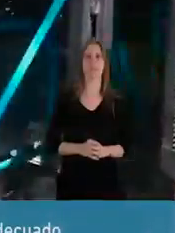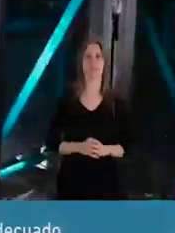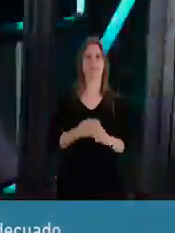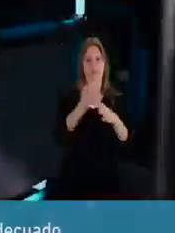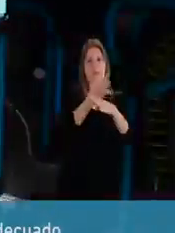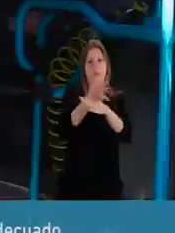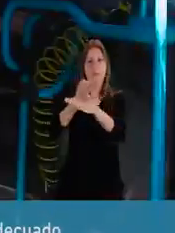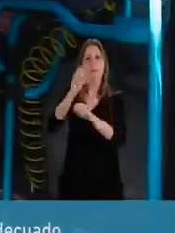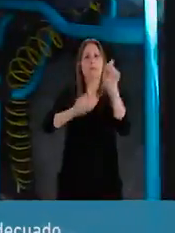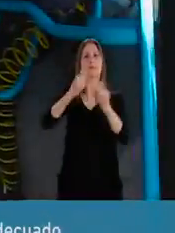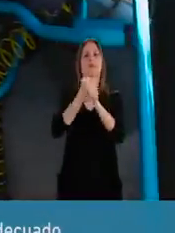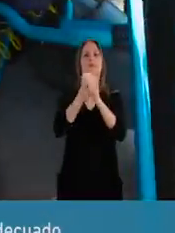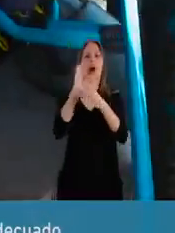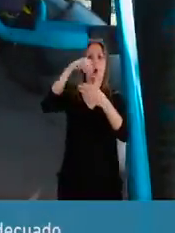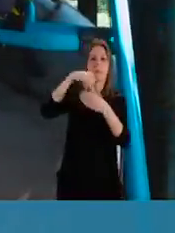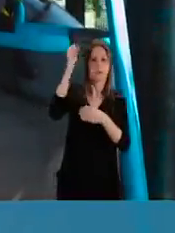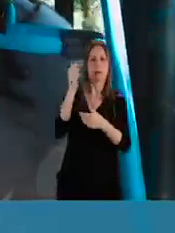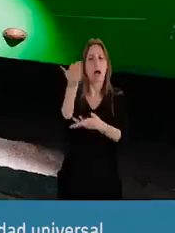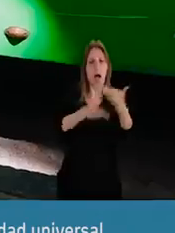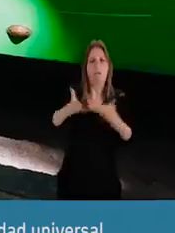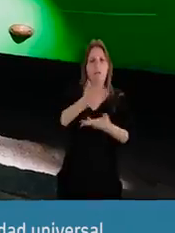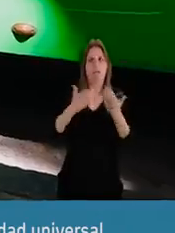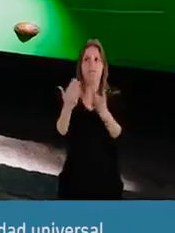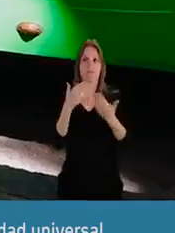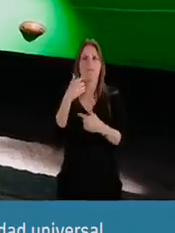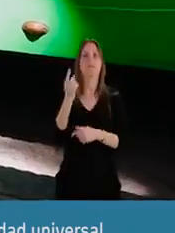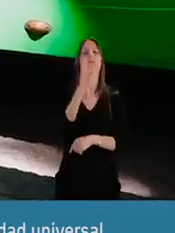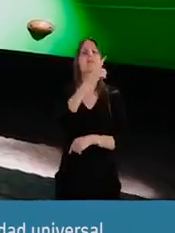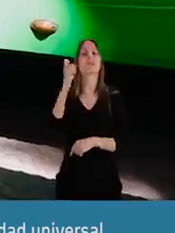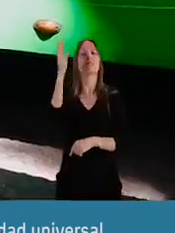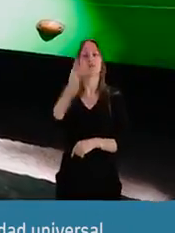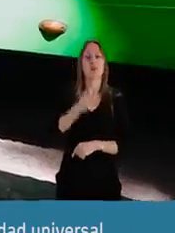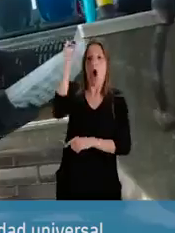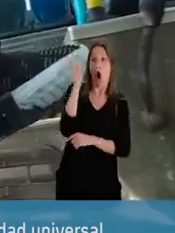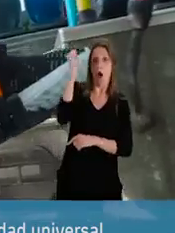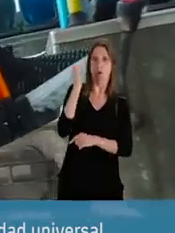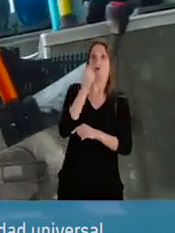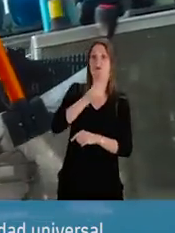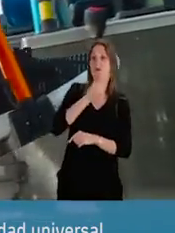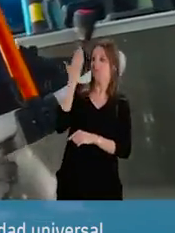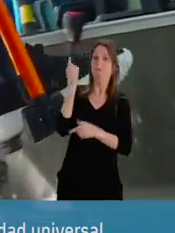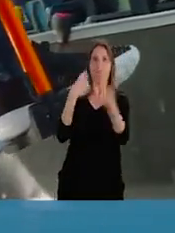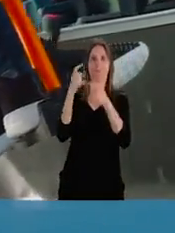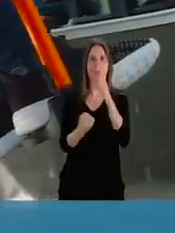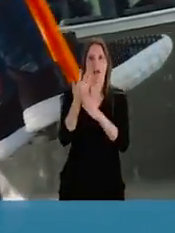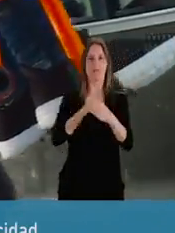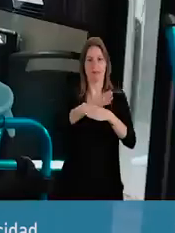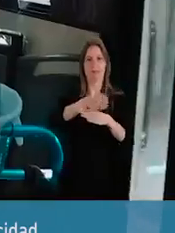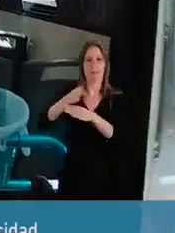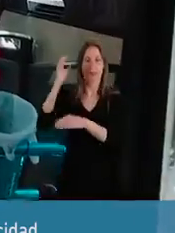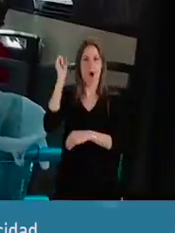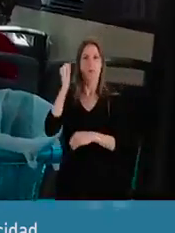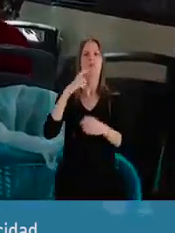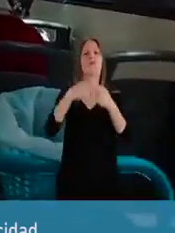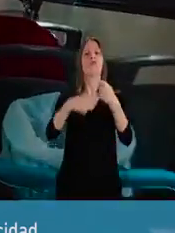formación de personal de transporte en trato adecuado, 100% del recambio de flota de ómnibus con accesibilidad universal,